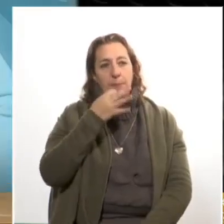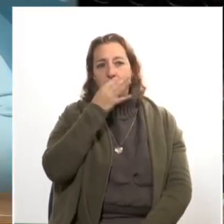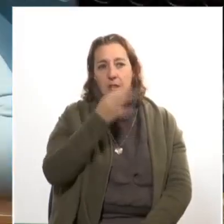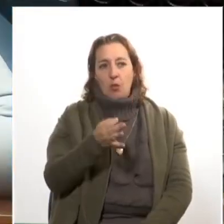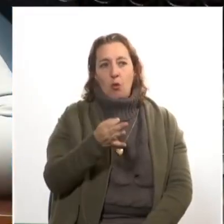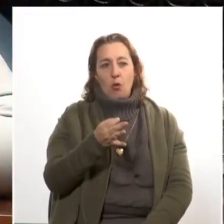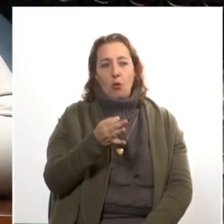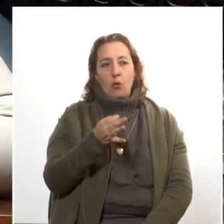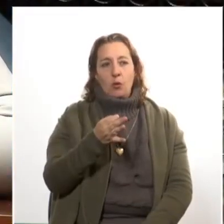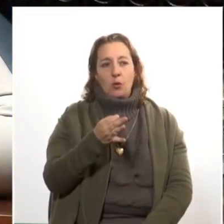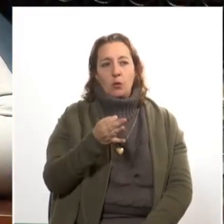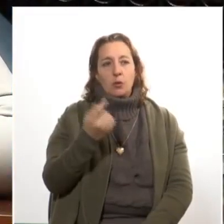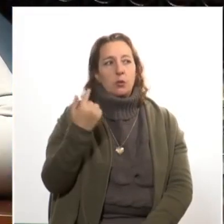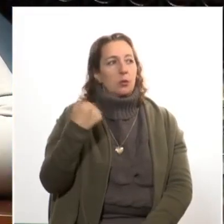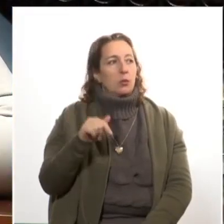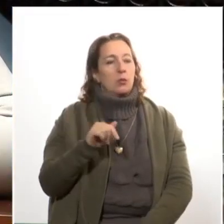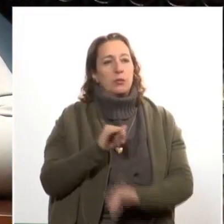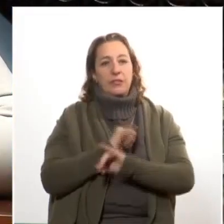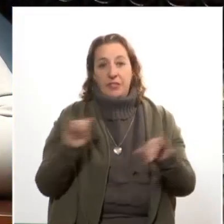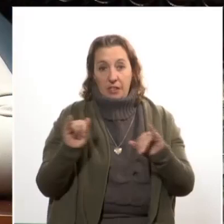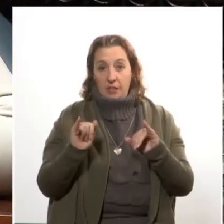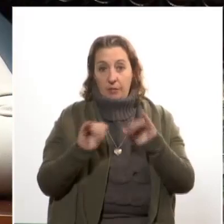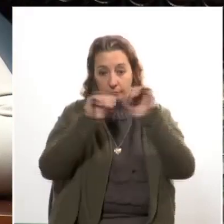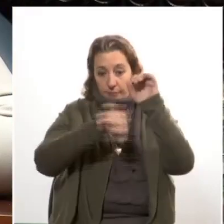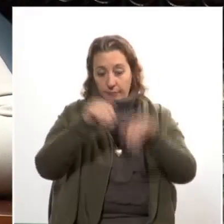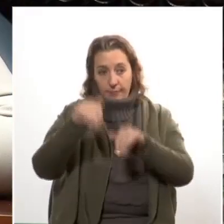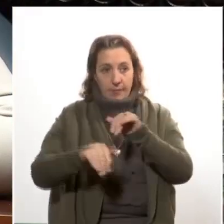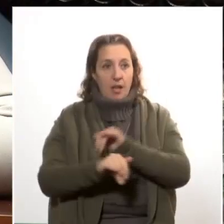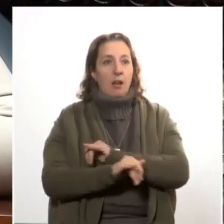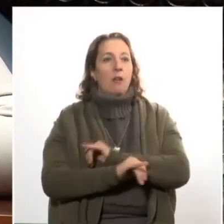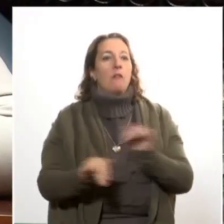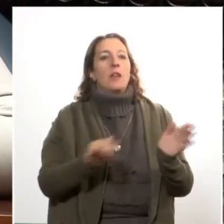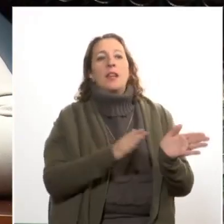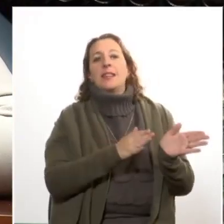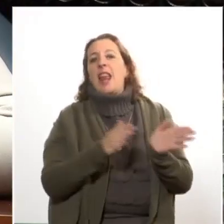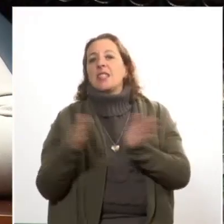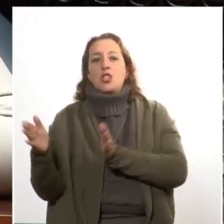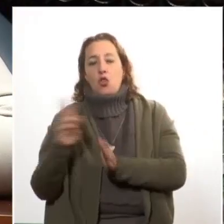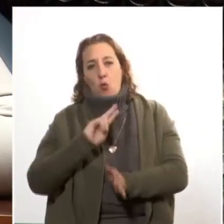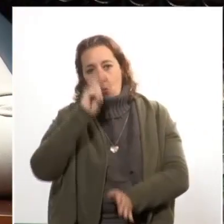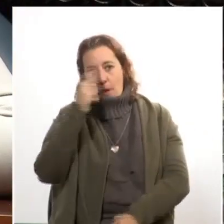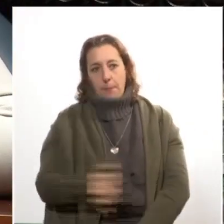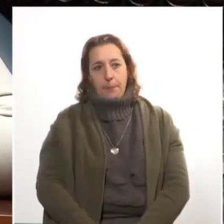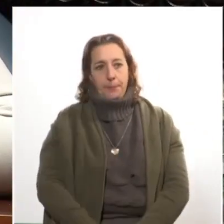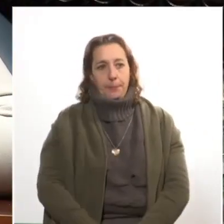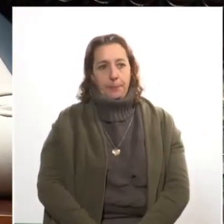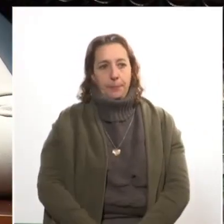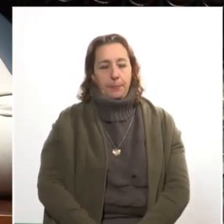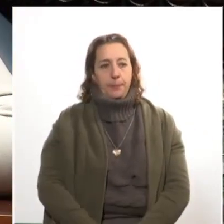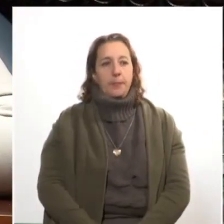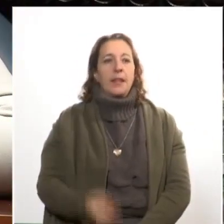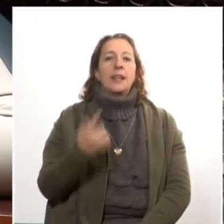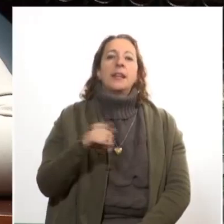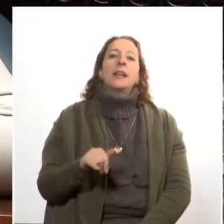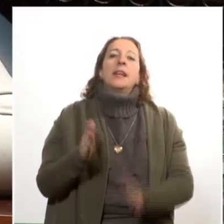dijo, cuando se cerraron las urnas, se terminó la transición en el Uruguay. Por su parte, el